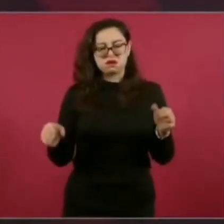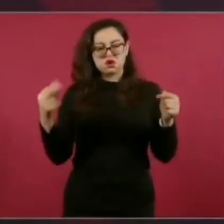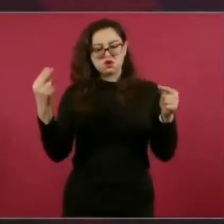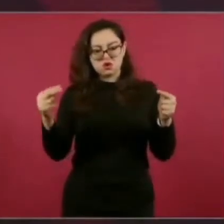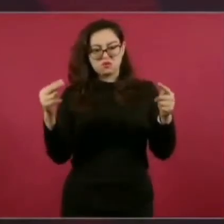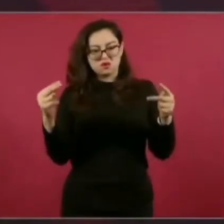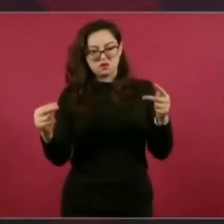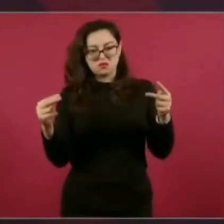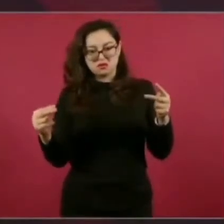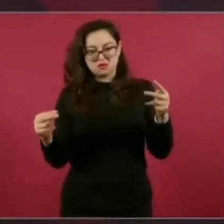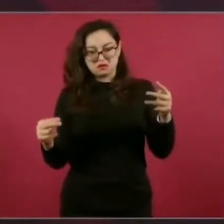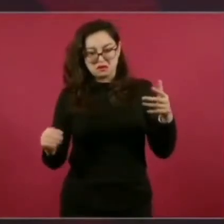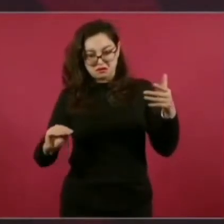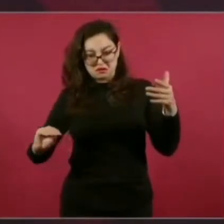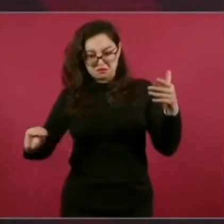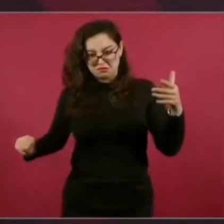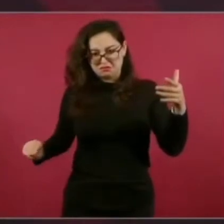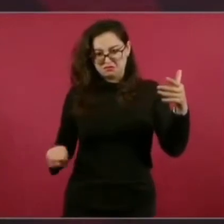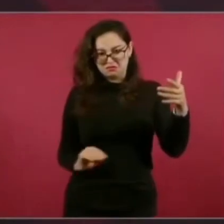a Guzmán Loera en la lista